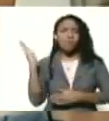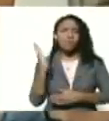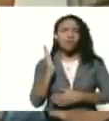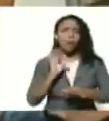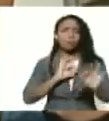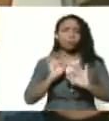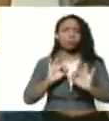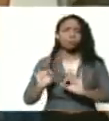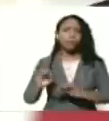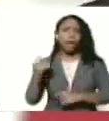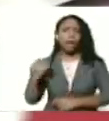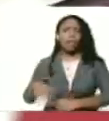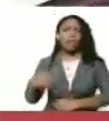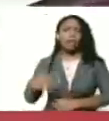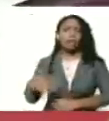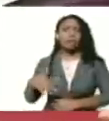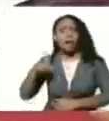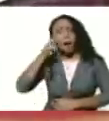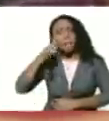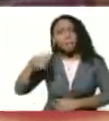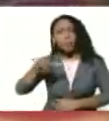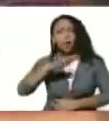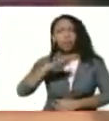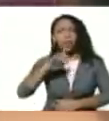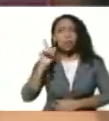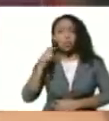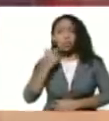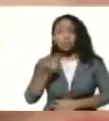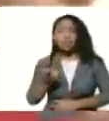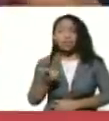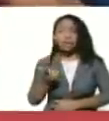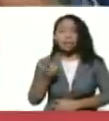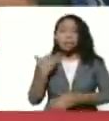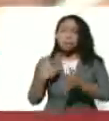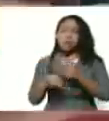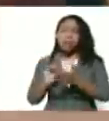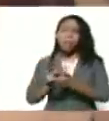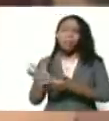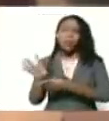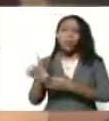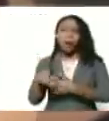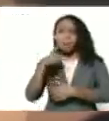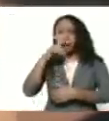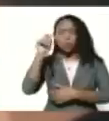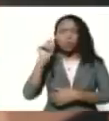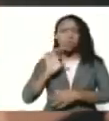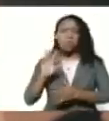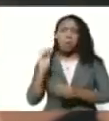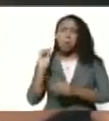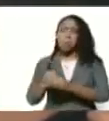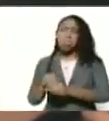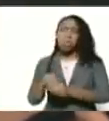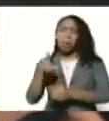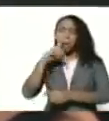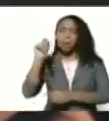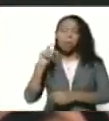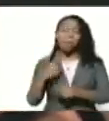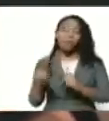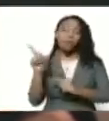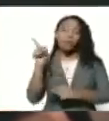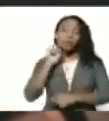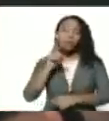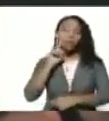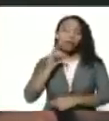la derecha para arremeter contra el pueblo. Y ellos decían, vamos a sacar a Maduro, vamos a meternos con Maduro, pero era mentira. Es